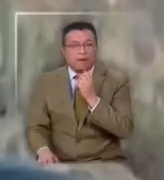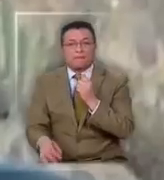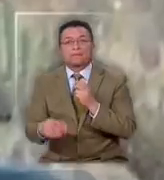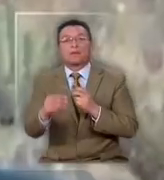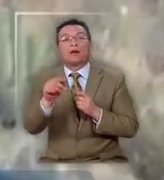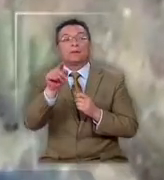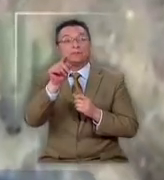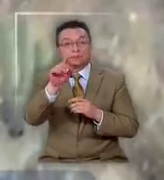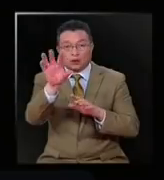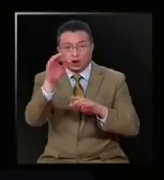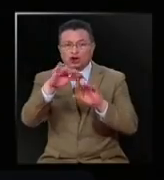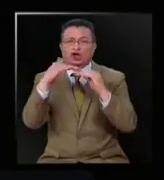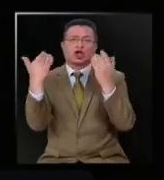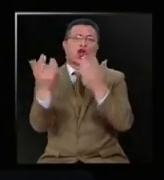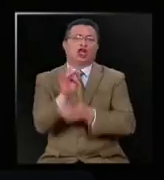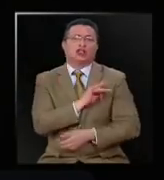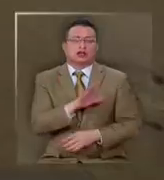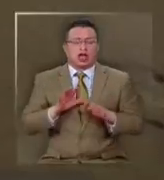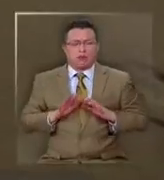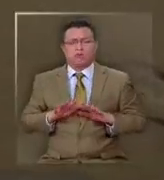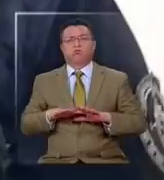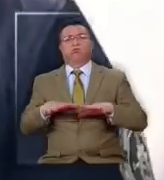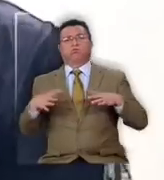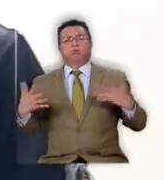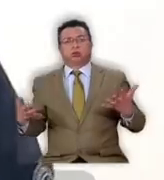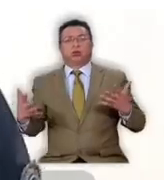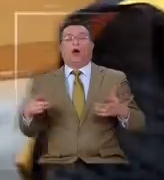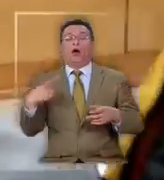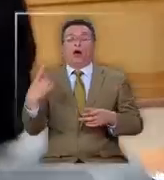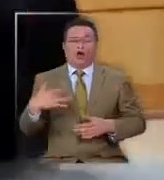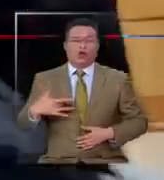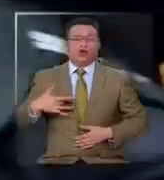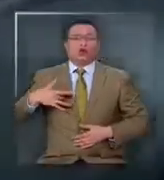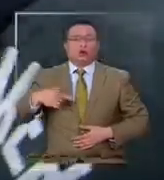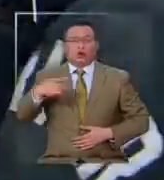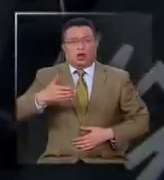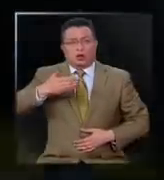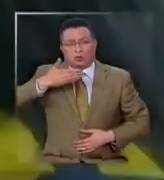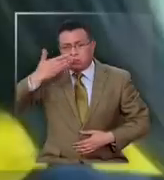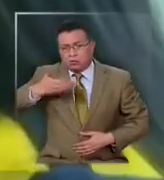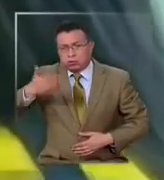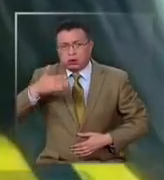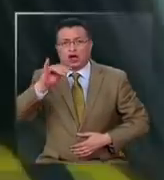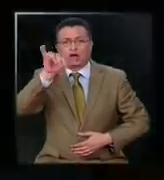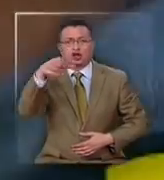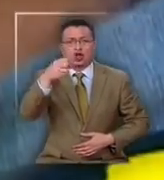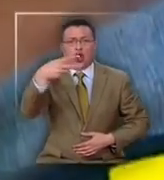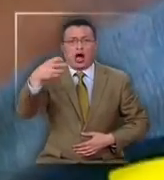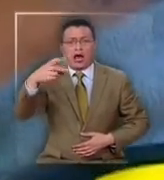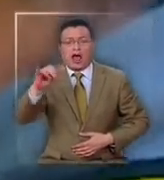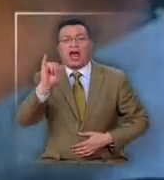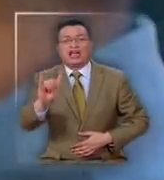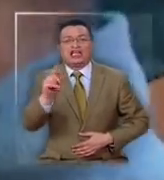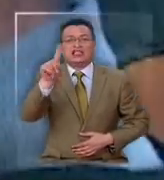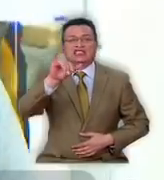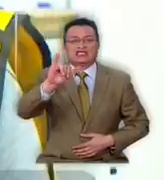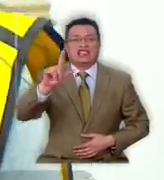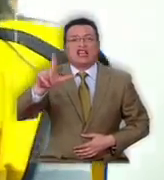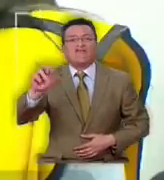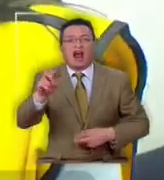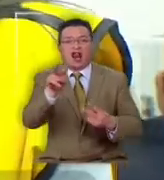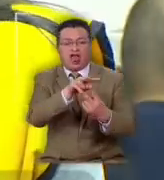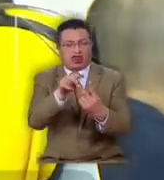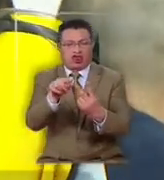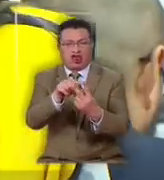caso que ha conmocionado a todo el país y que por estos días impacta por el crudo relato de Johanna Hernández y Francisco Silva,